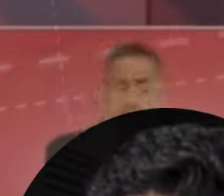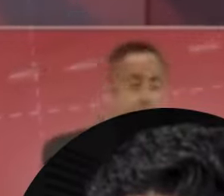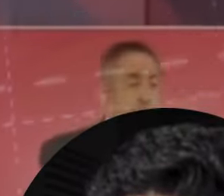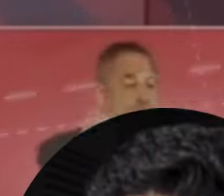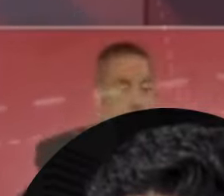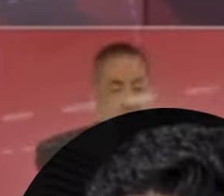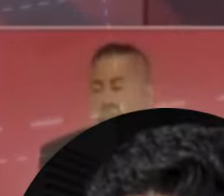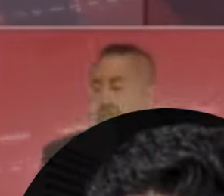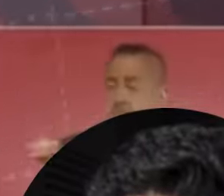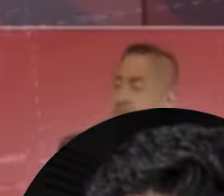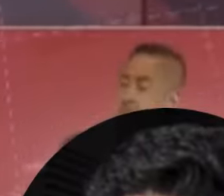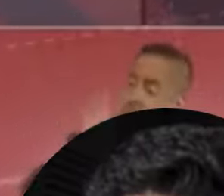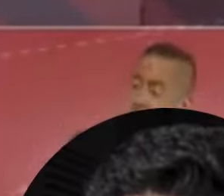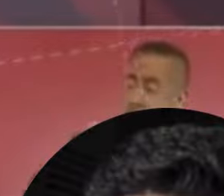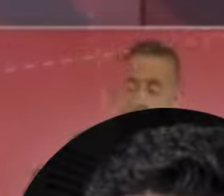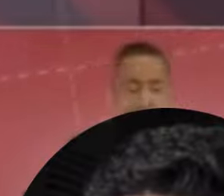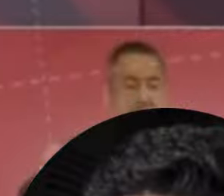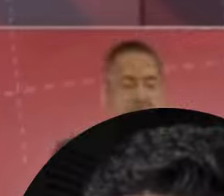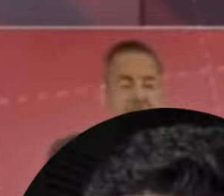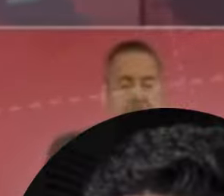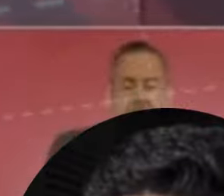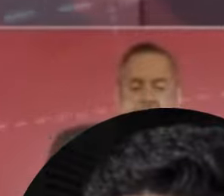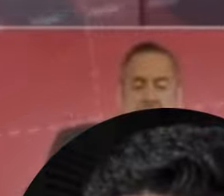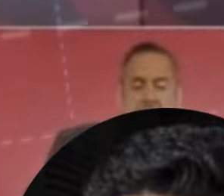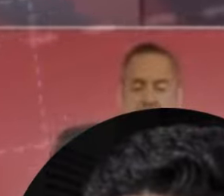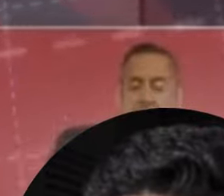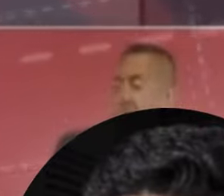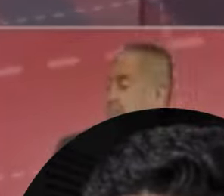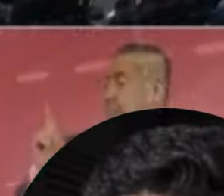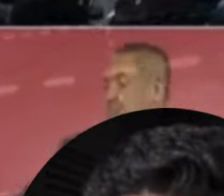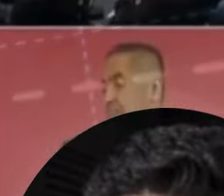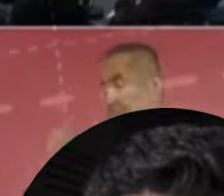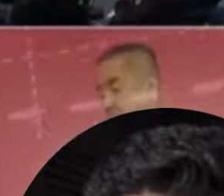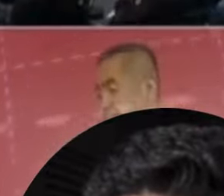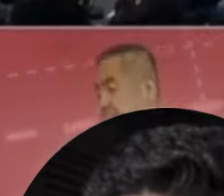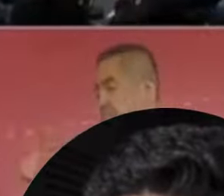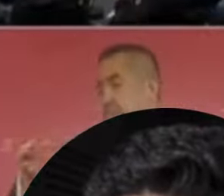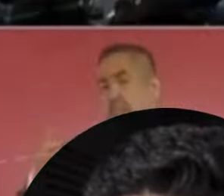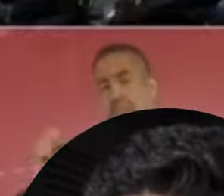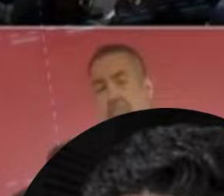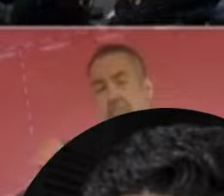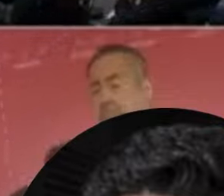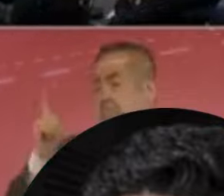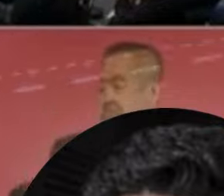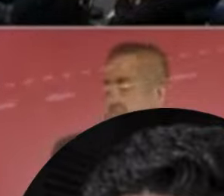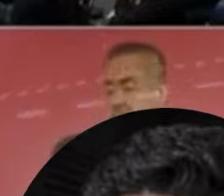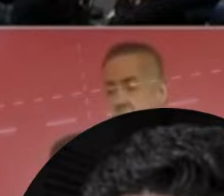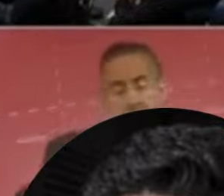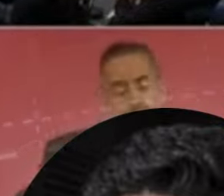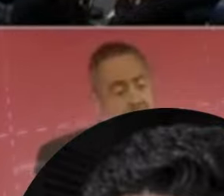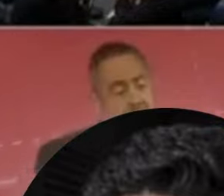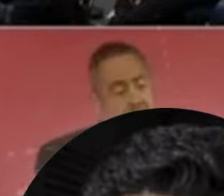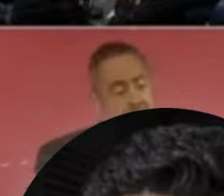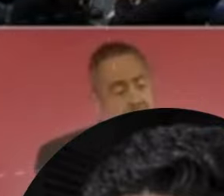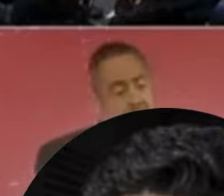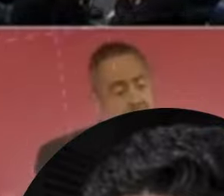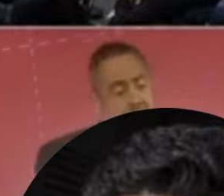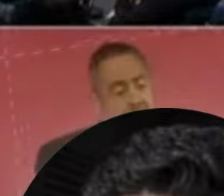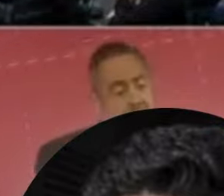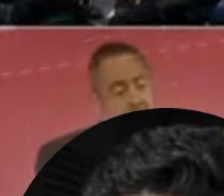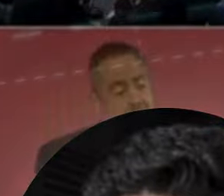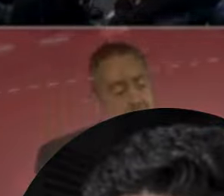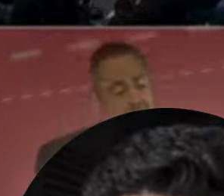eh quieren manipular al grado de decir que nos queremos quedar con